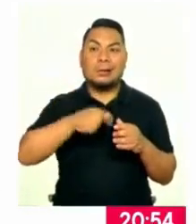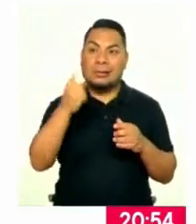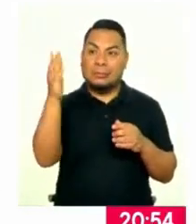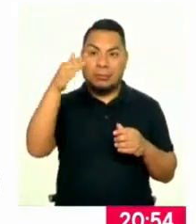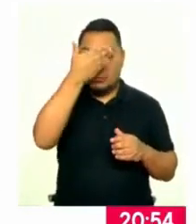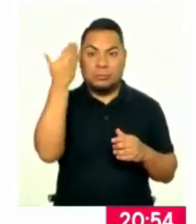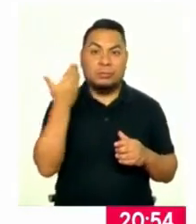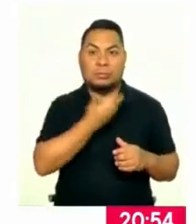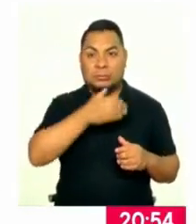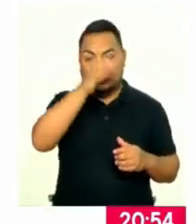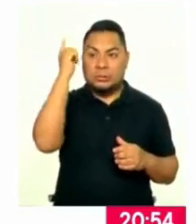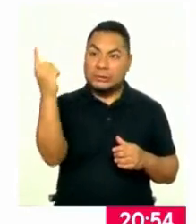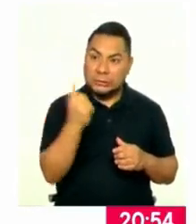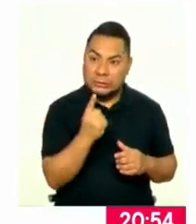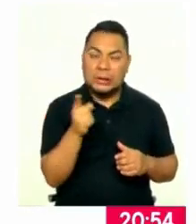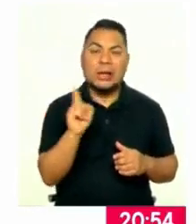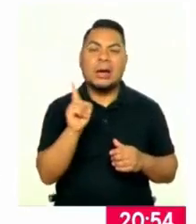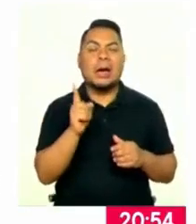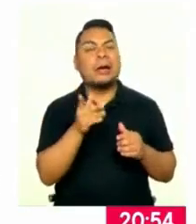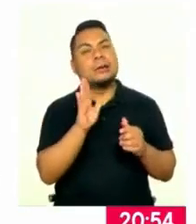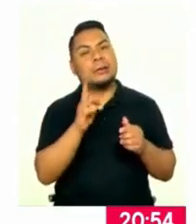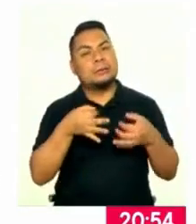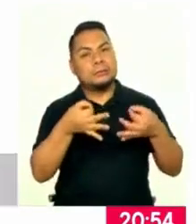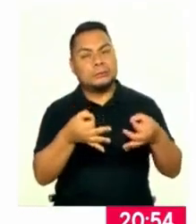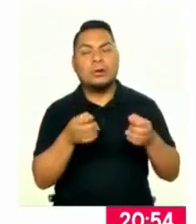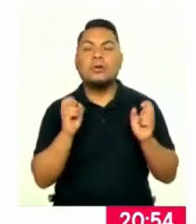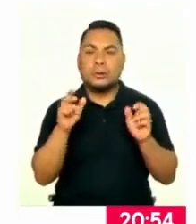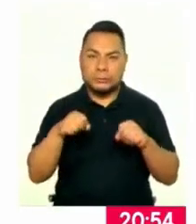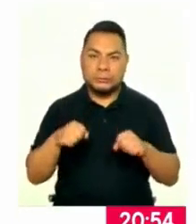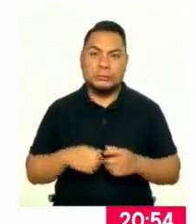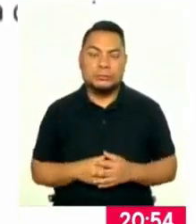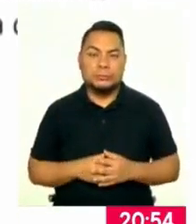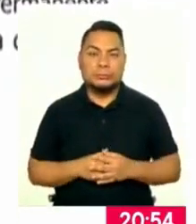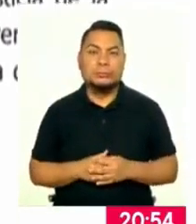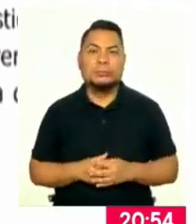donde se iba a argumentar de alguna manera pues estos temas a tratar.